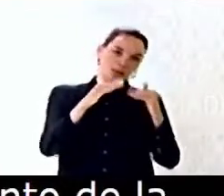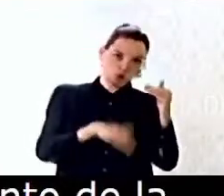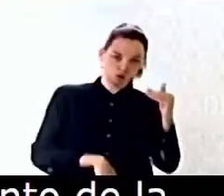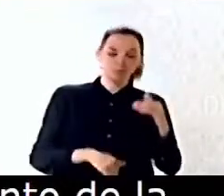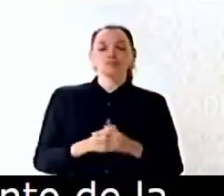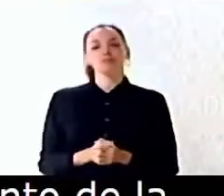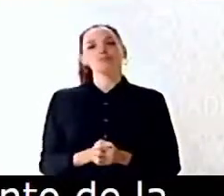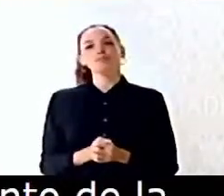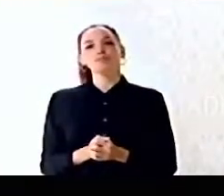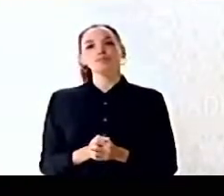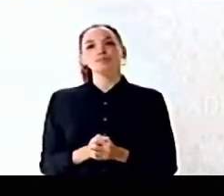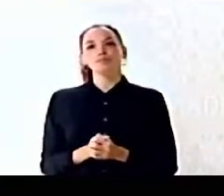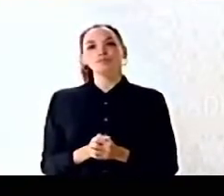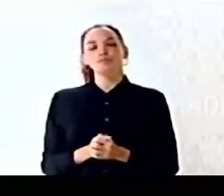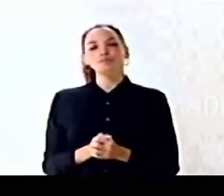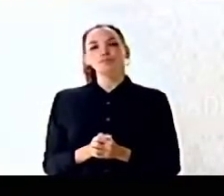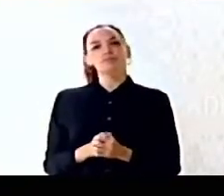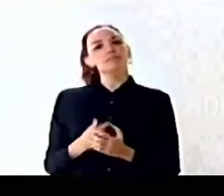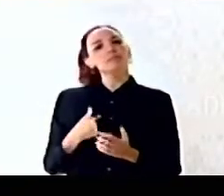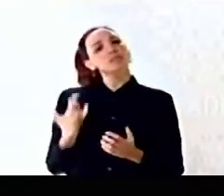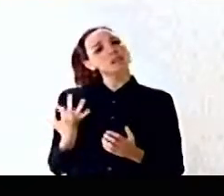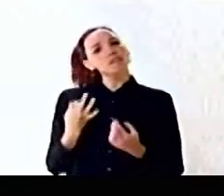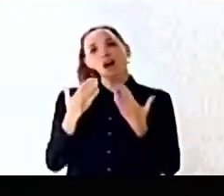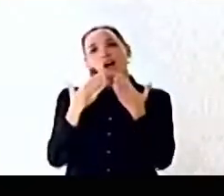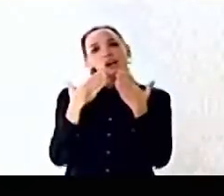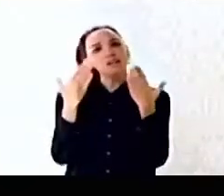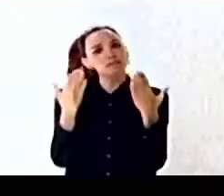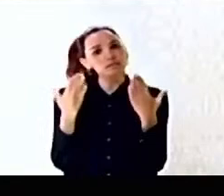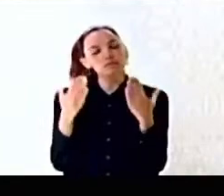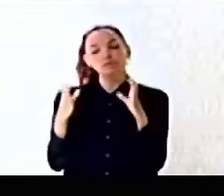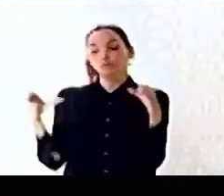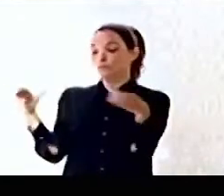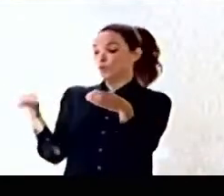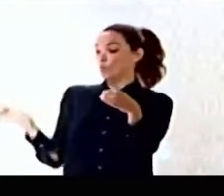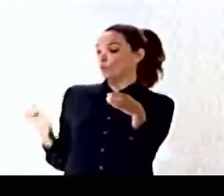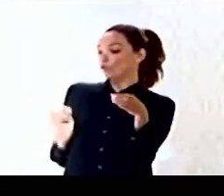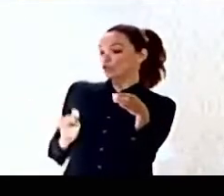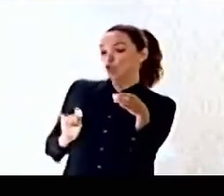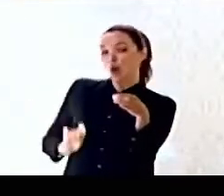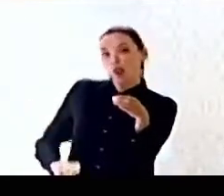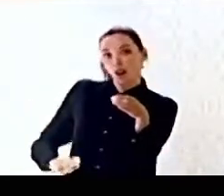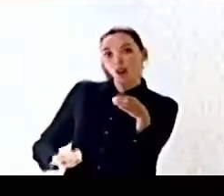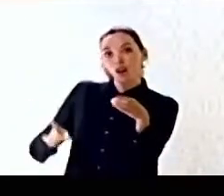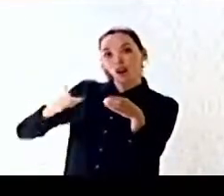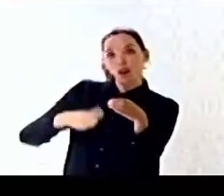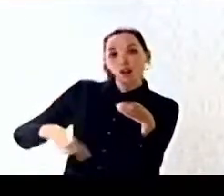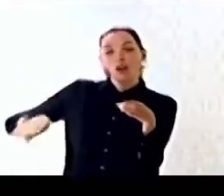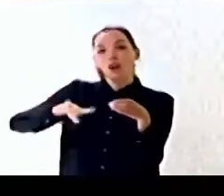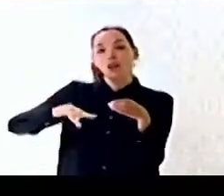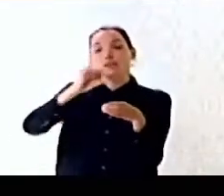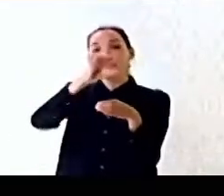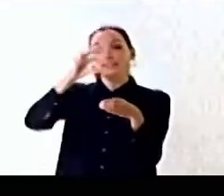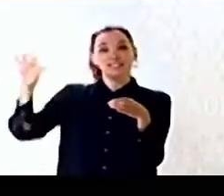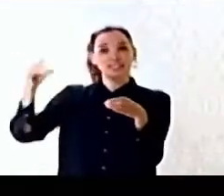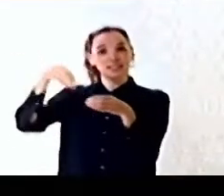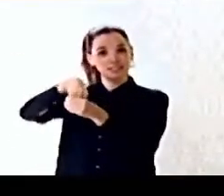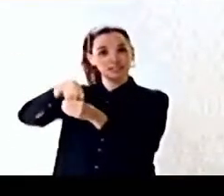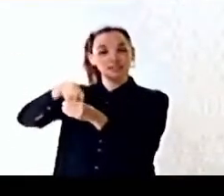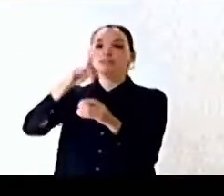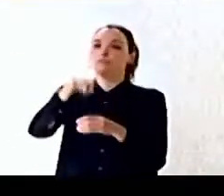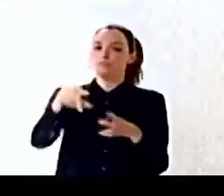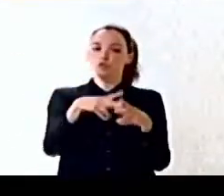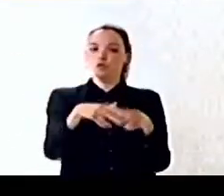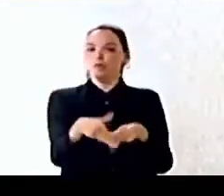He de agradecer a los profesionales del Servicio Extremeño de Salud y también a la